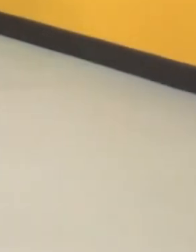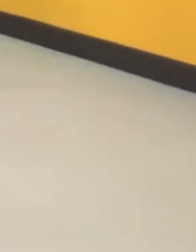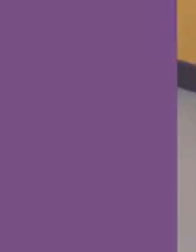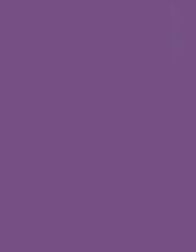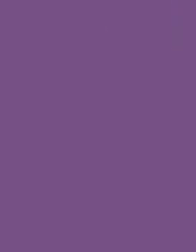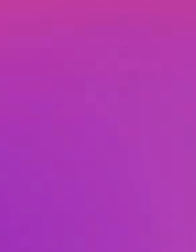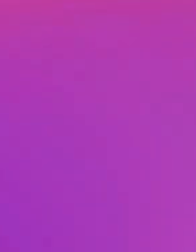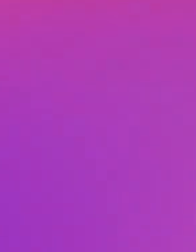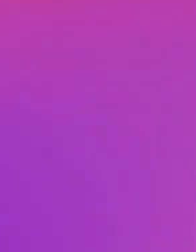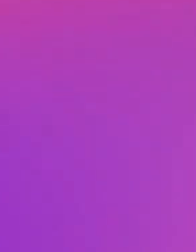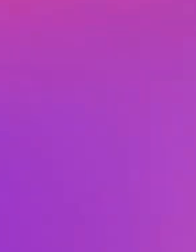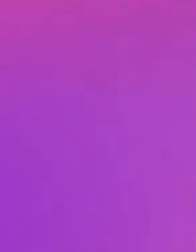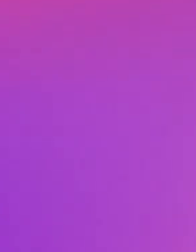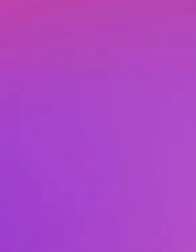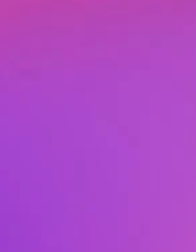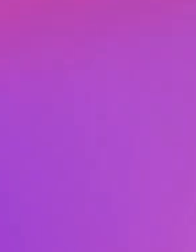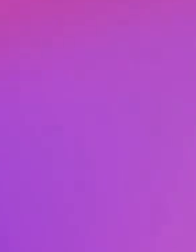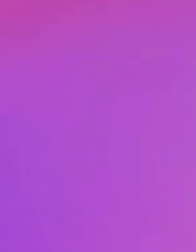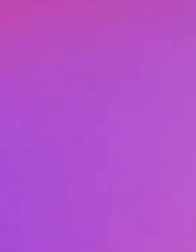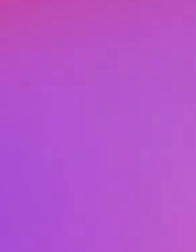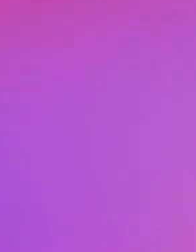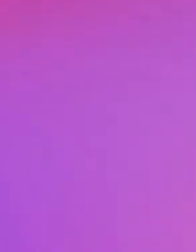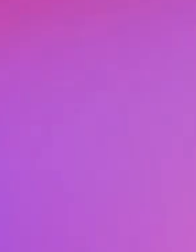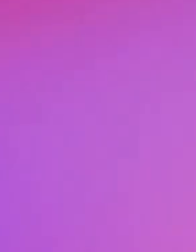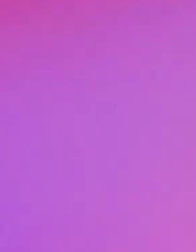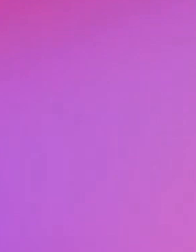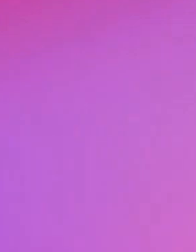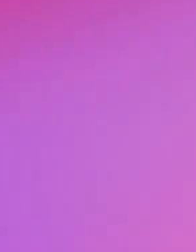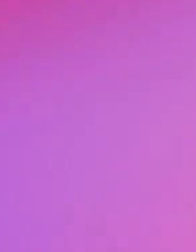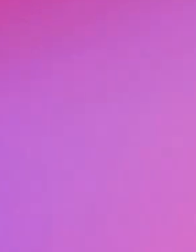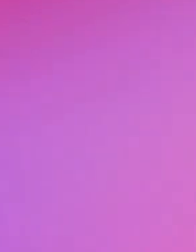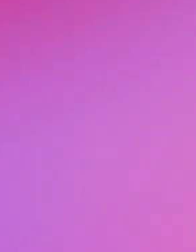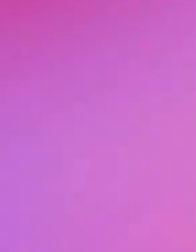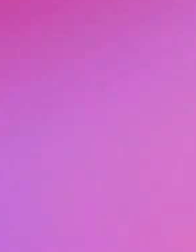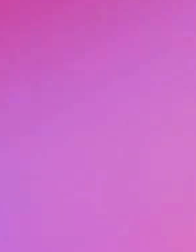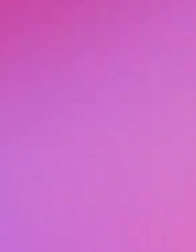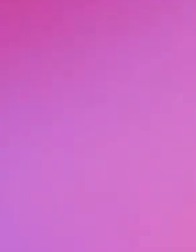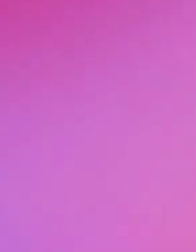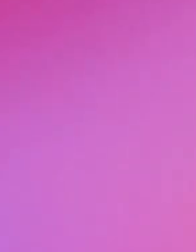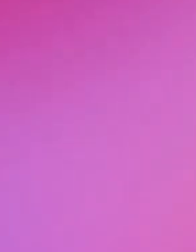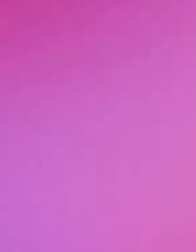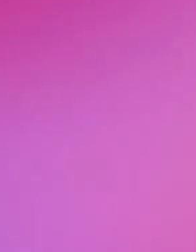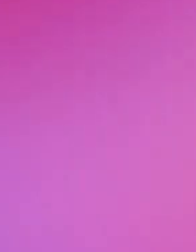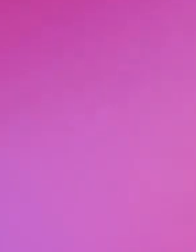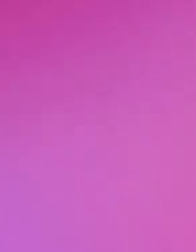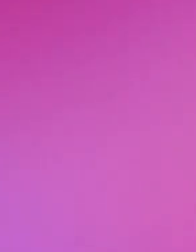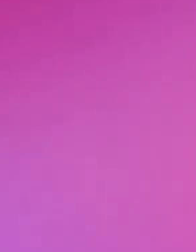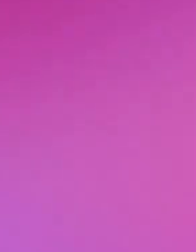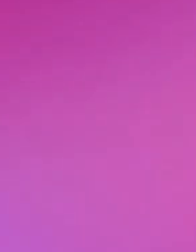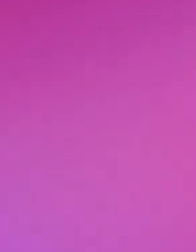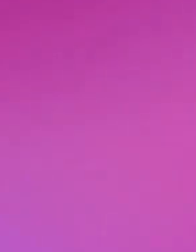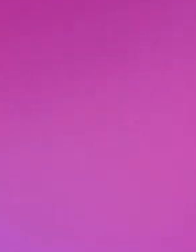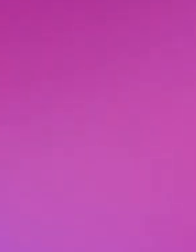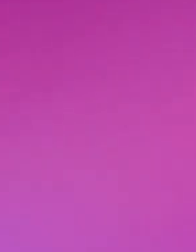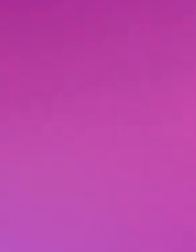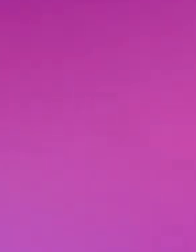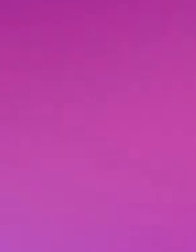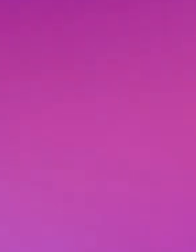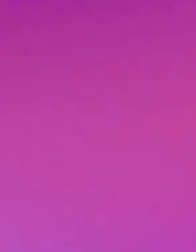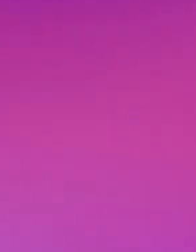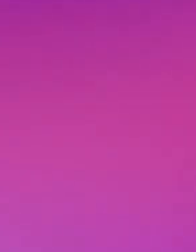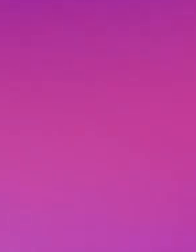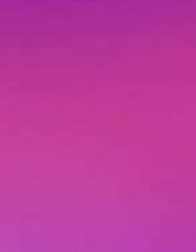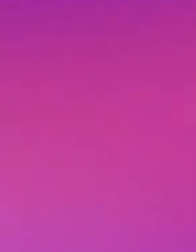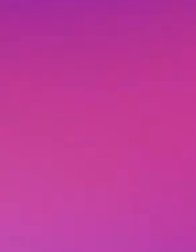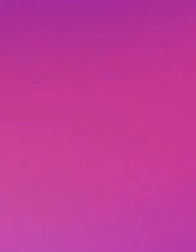Hasta pronto. Si tienes dudas o necesitas ayuda, llama al Centro de Apoyo Pedagógico a Distancia. El número